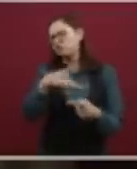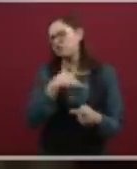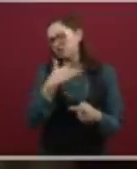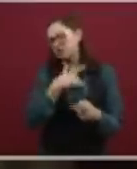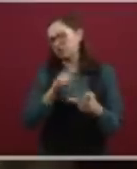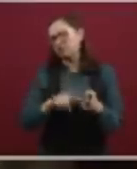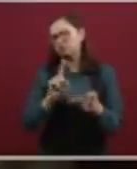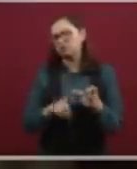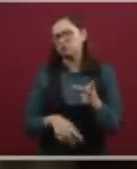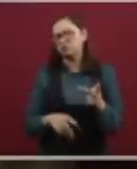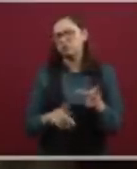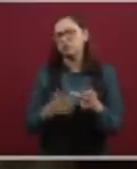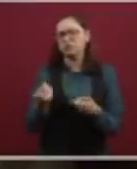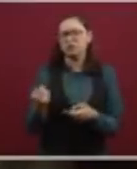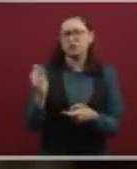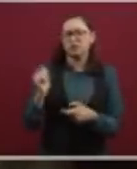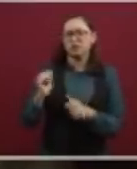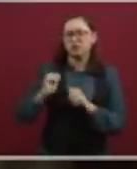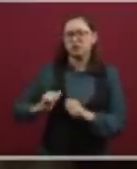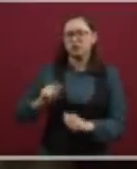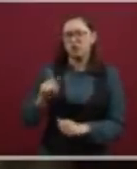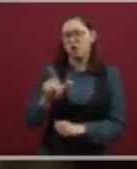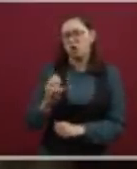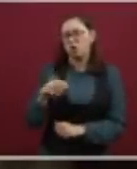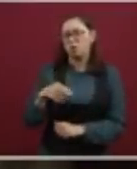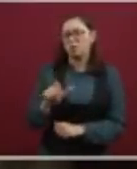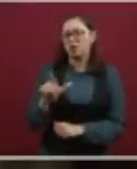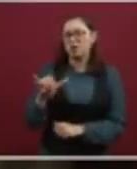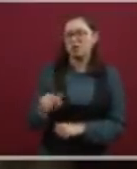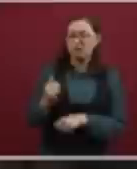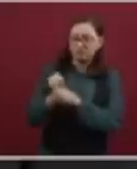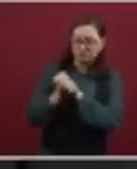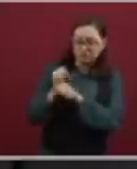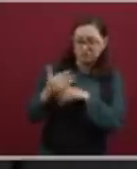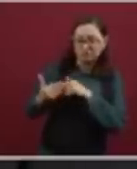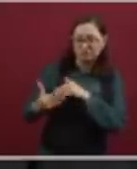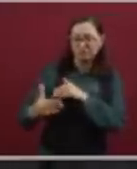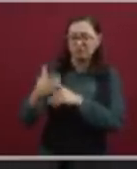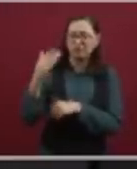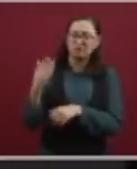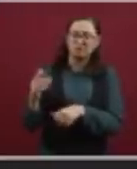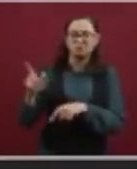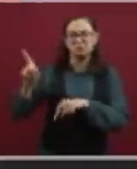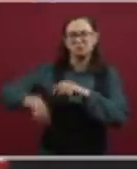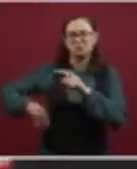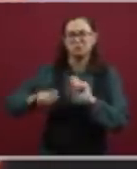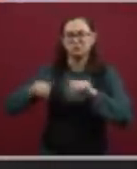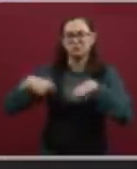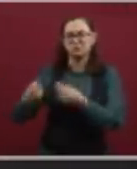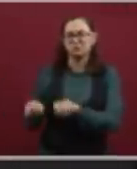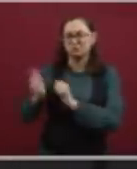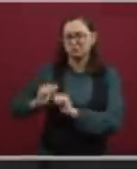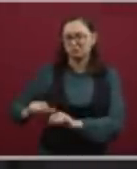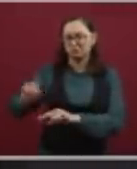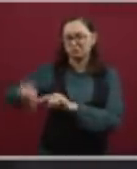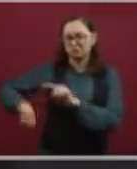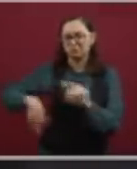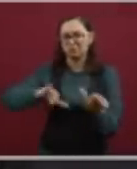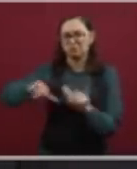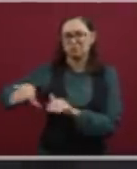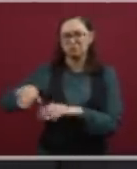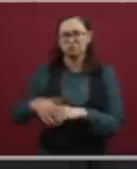consideraría separar del cargo al señor Lomelí mientras se investiga el caso. Bueno, la primera pregunta es decirles que